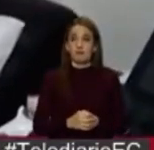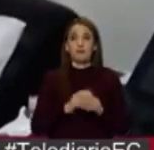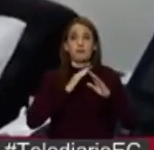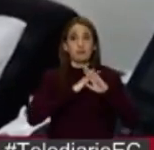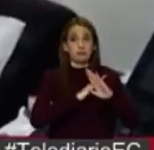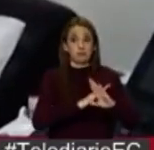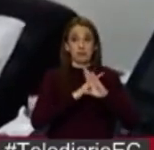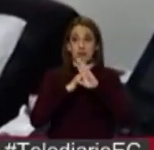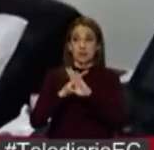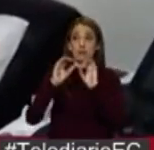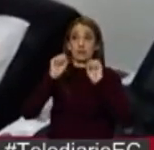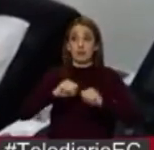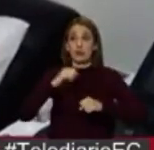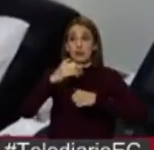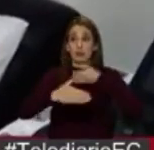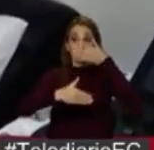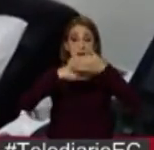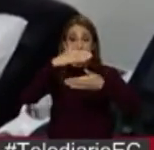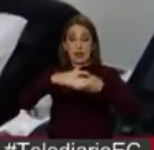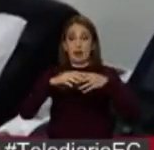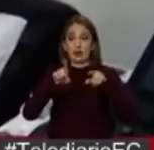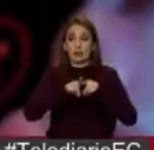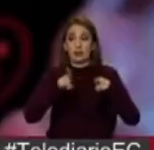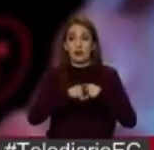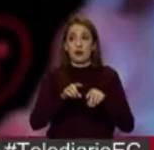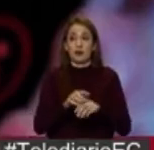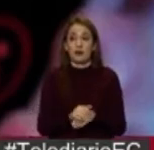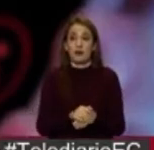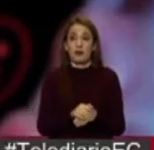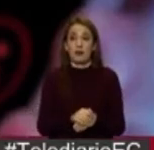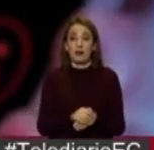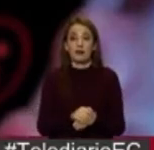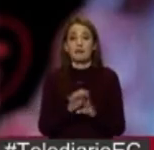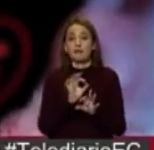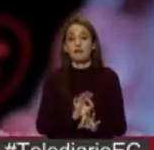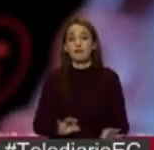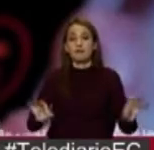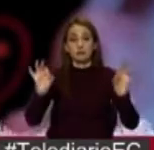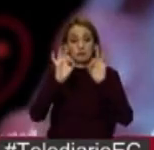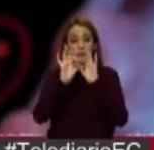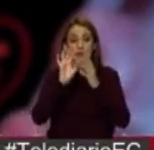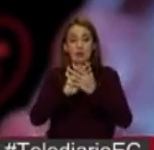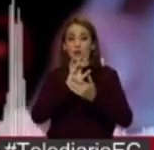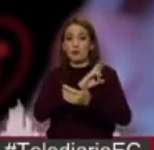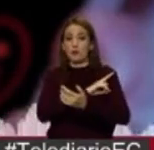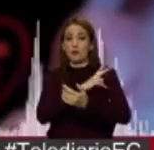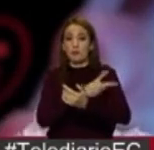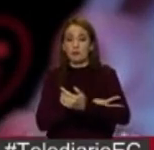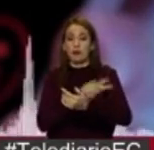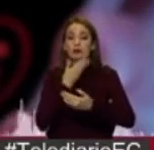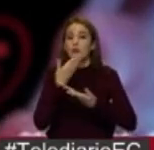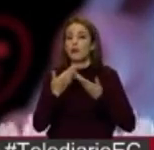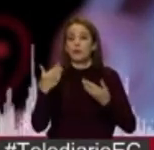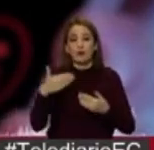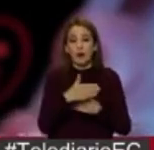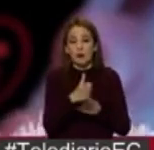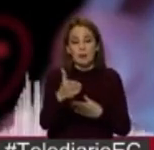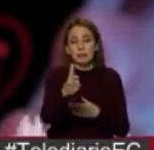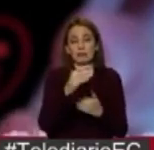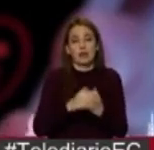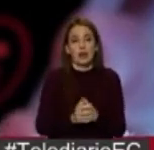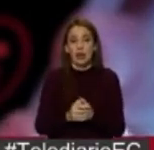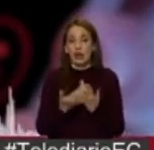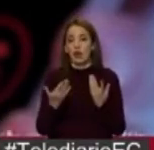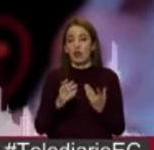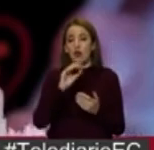natural del cuerpo contra las infecciones. La vitamina D está presente en algunos alimentos como pescados azules, salmón,